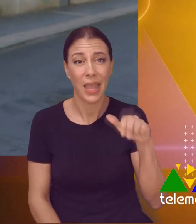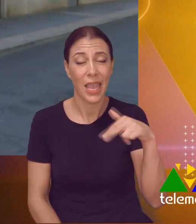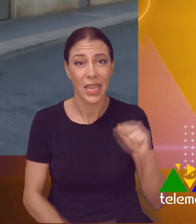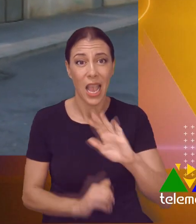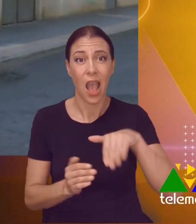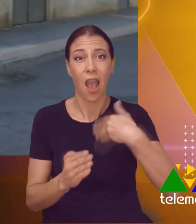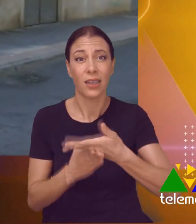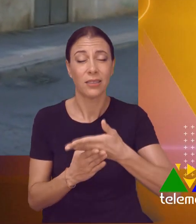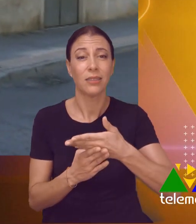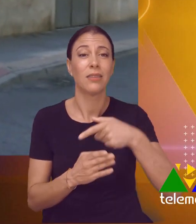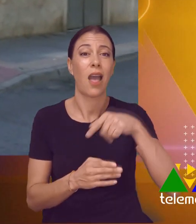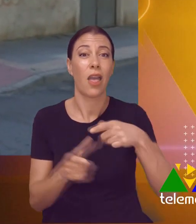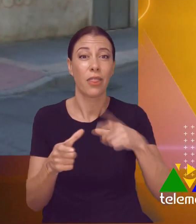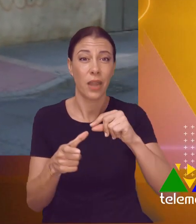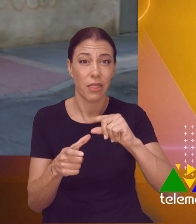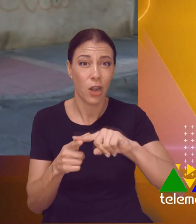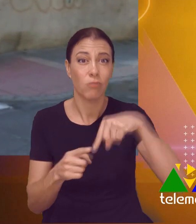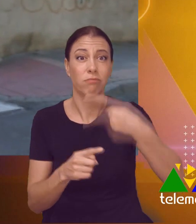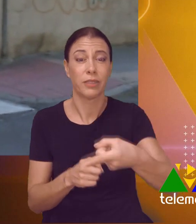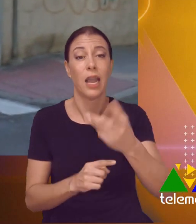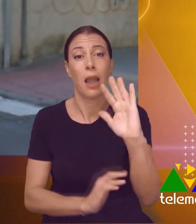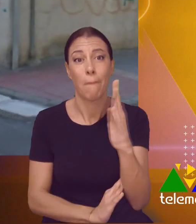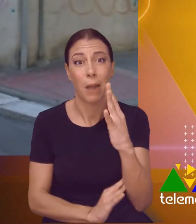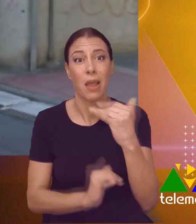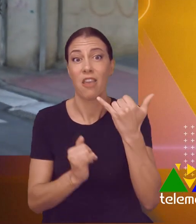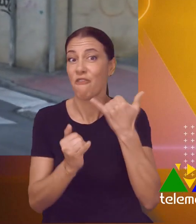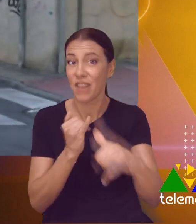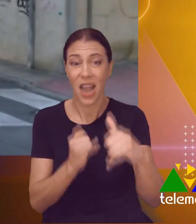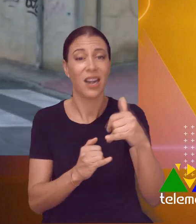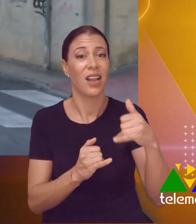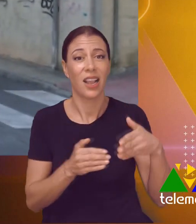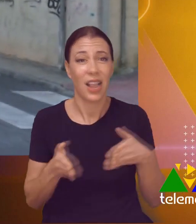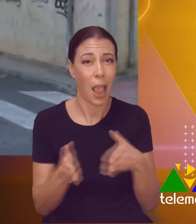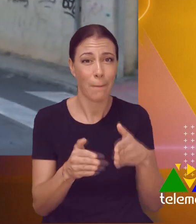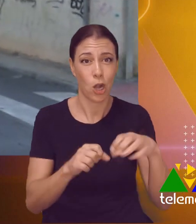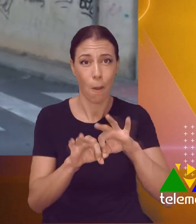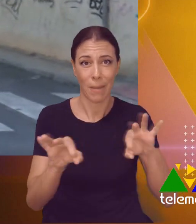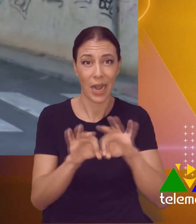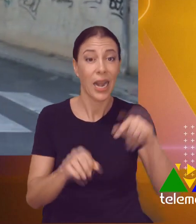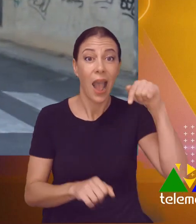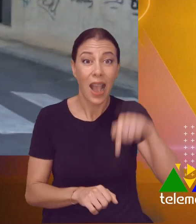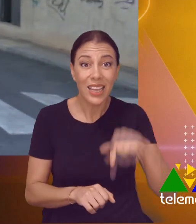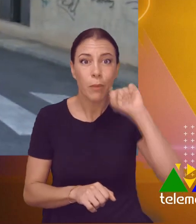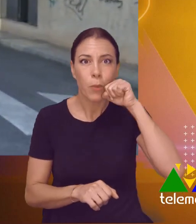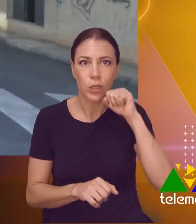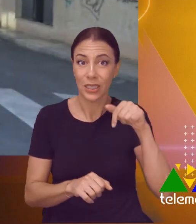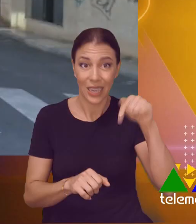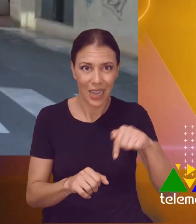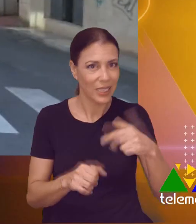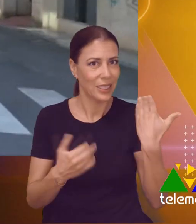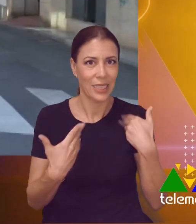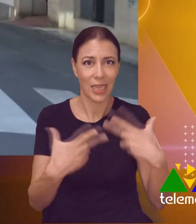el final del barrio de Las Parragueras, ¿no? Terminaba Motril aquí, ya Motril salía hacia la plaza San